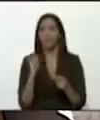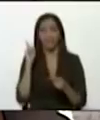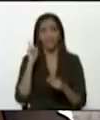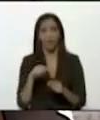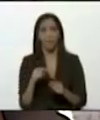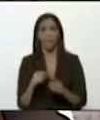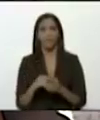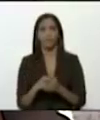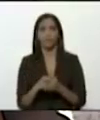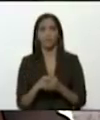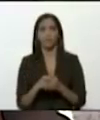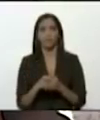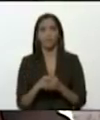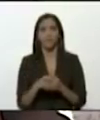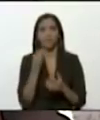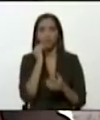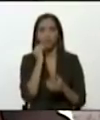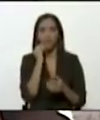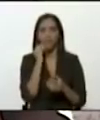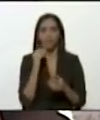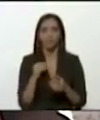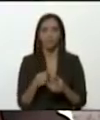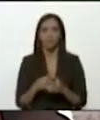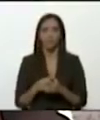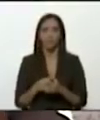cuando el muchacho